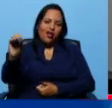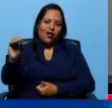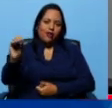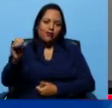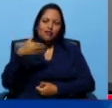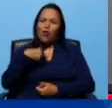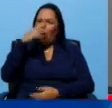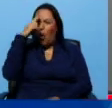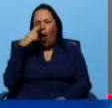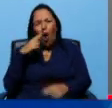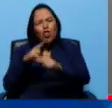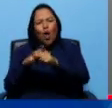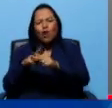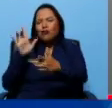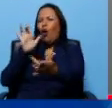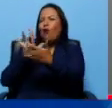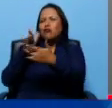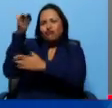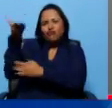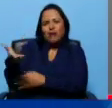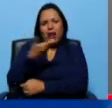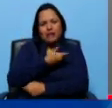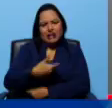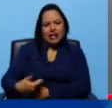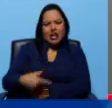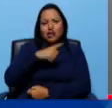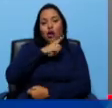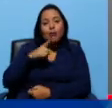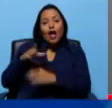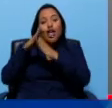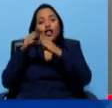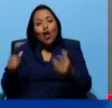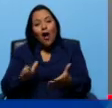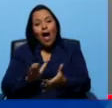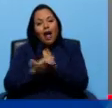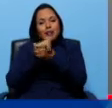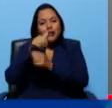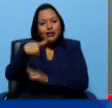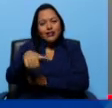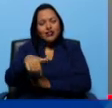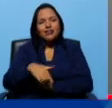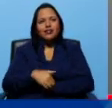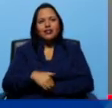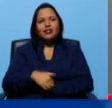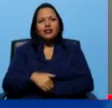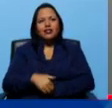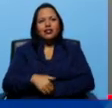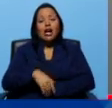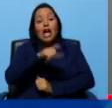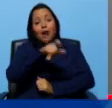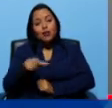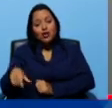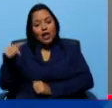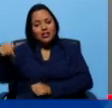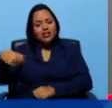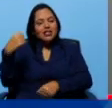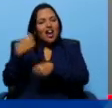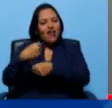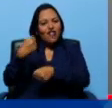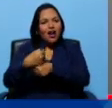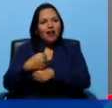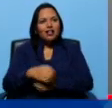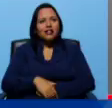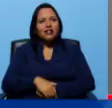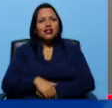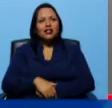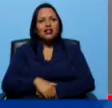un honor hablarle, señor presidente, en nombre de todos mis compañeros y por la gente que aquí trabaja,